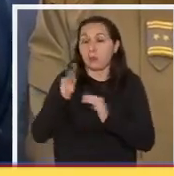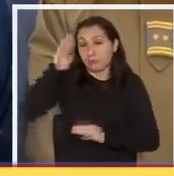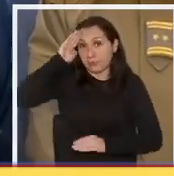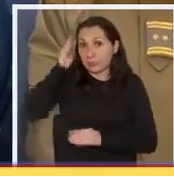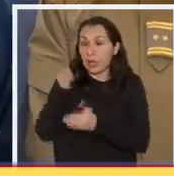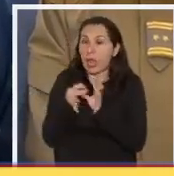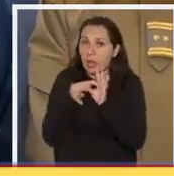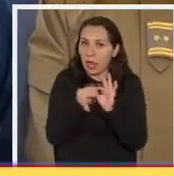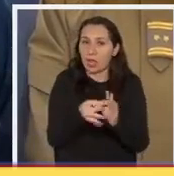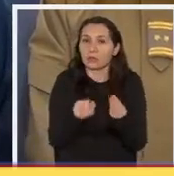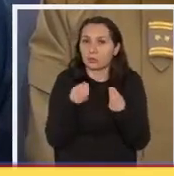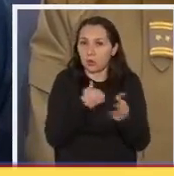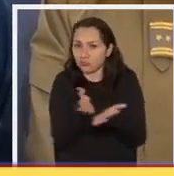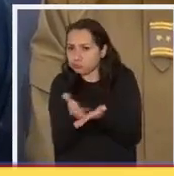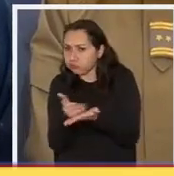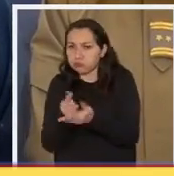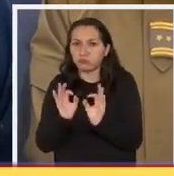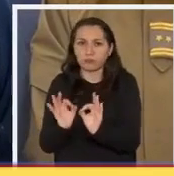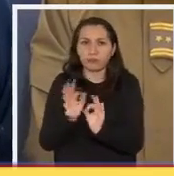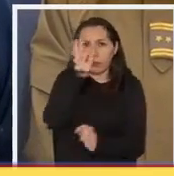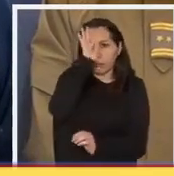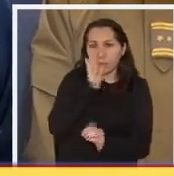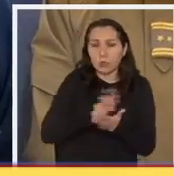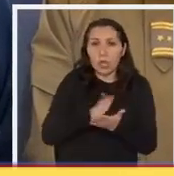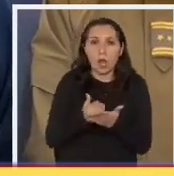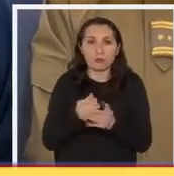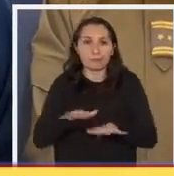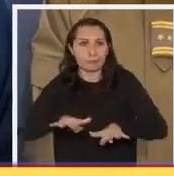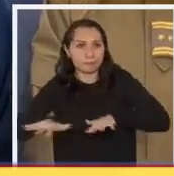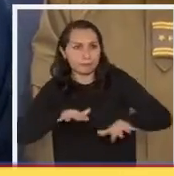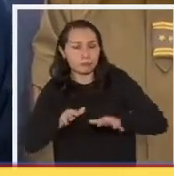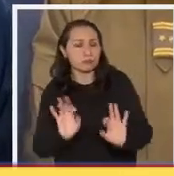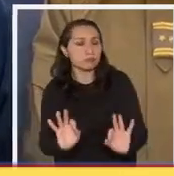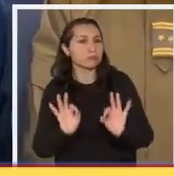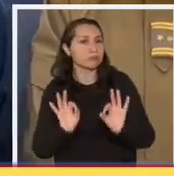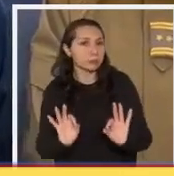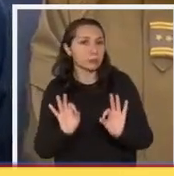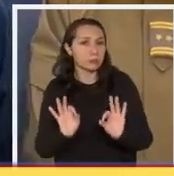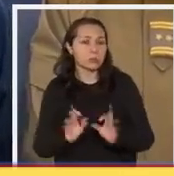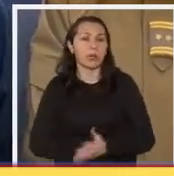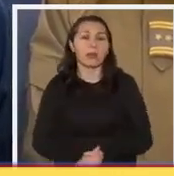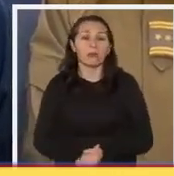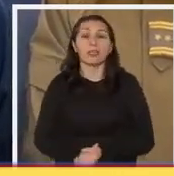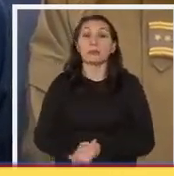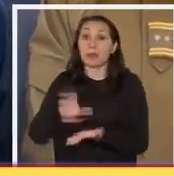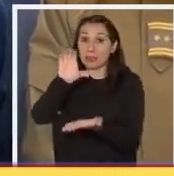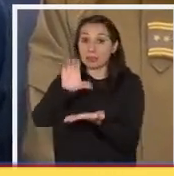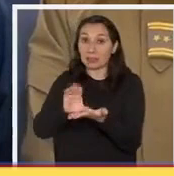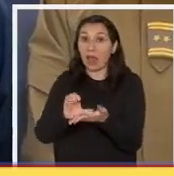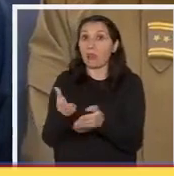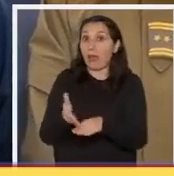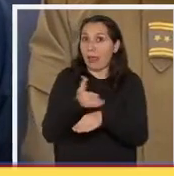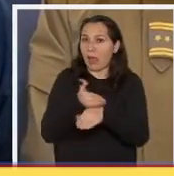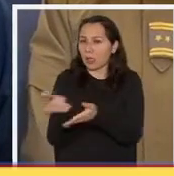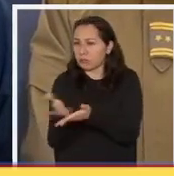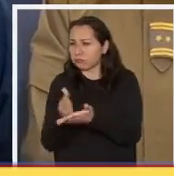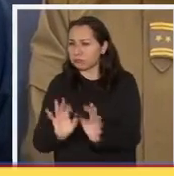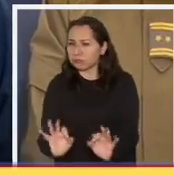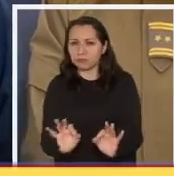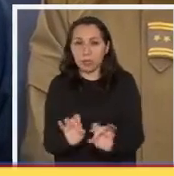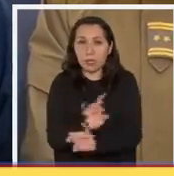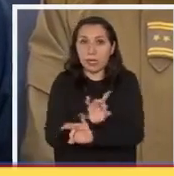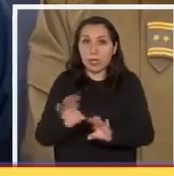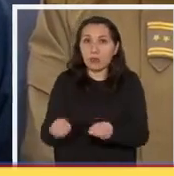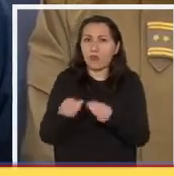ese hecho y ahí cómo se comportó el personal de salud acá fue realmente impecable. El Estado, cuando está organizado, cuando